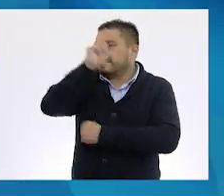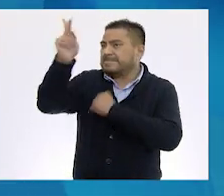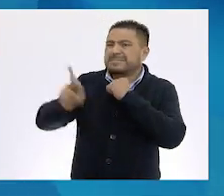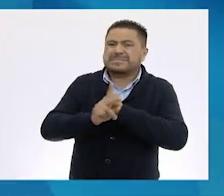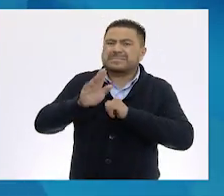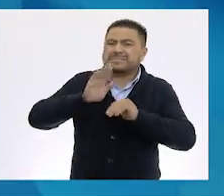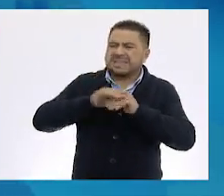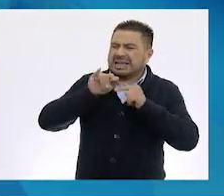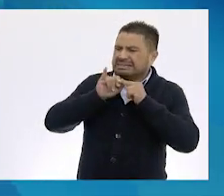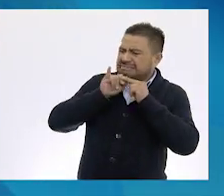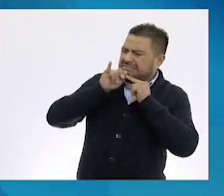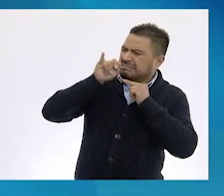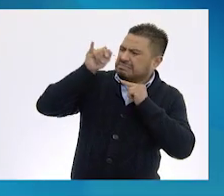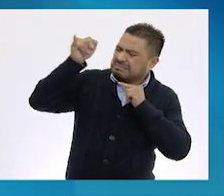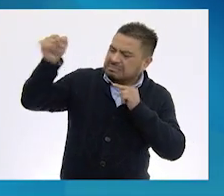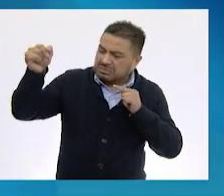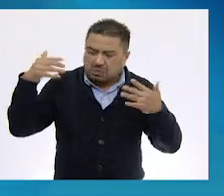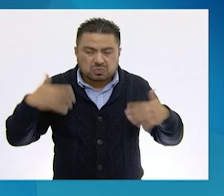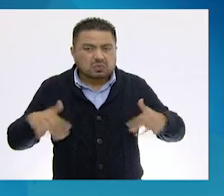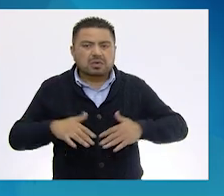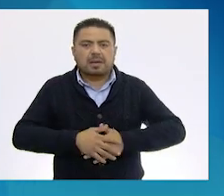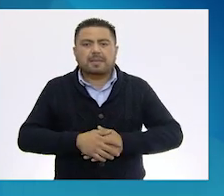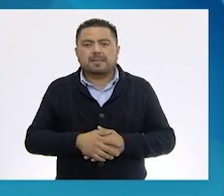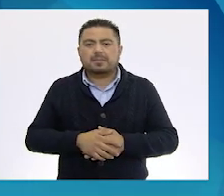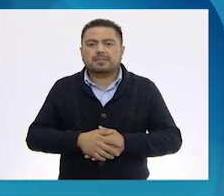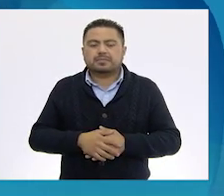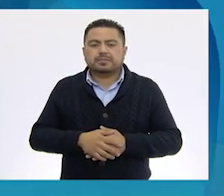muy lejanos.